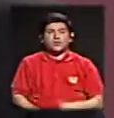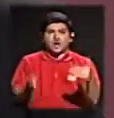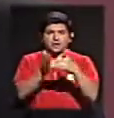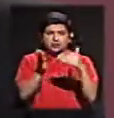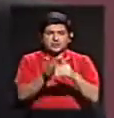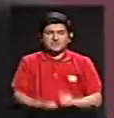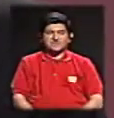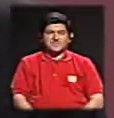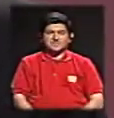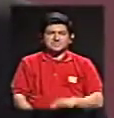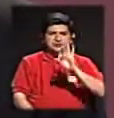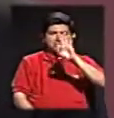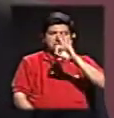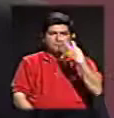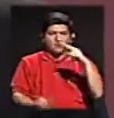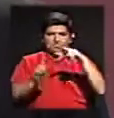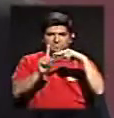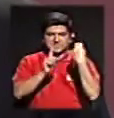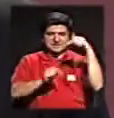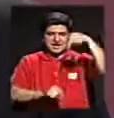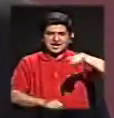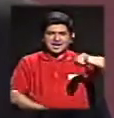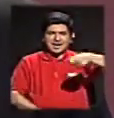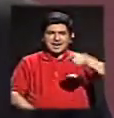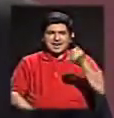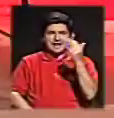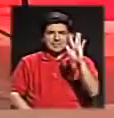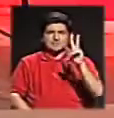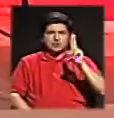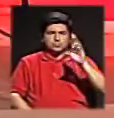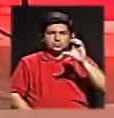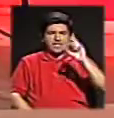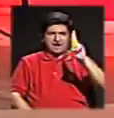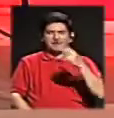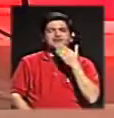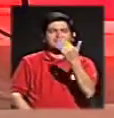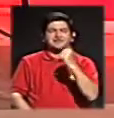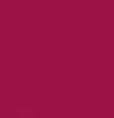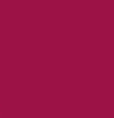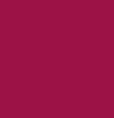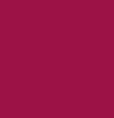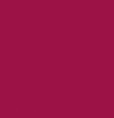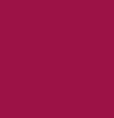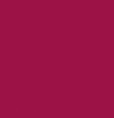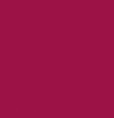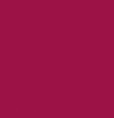nueva edición de Puntos de Vista aquí en Canal 15 UCR. Muchas gracias.